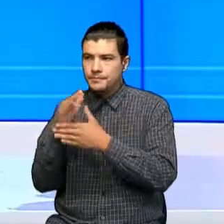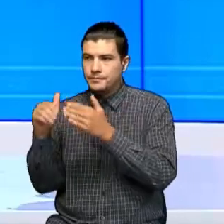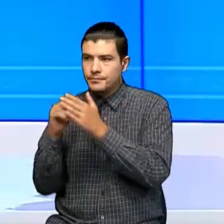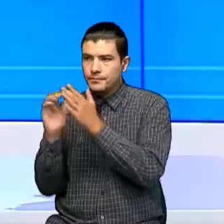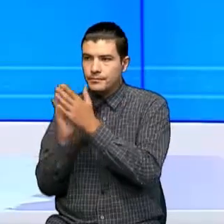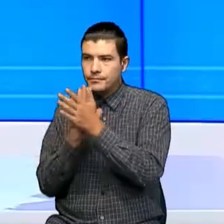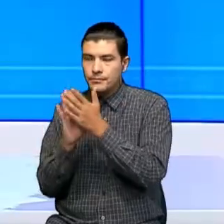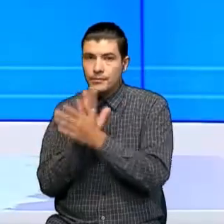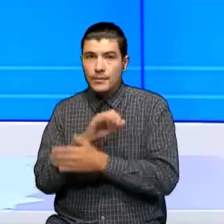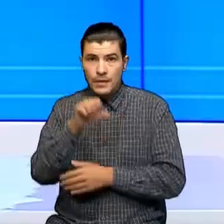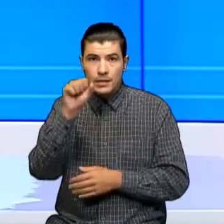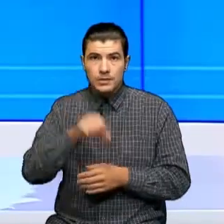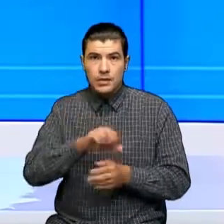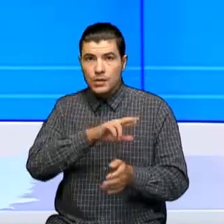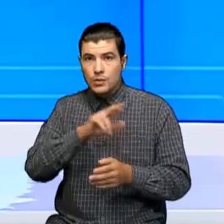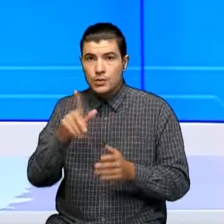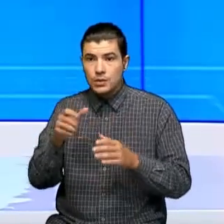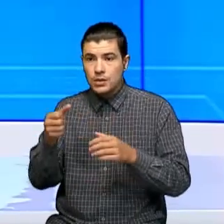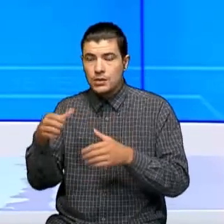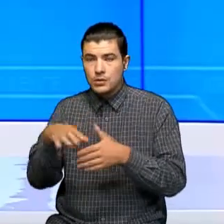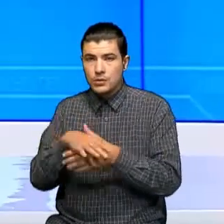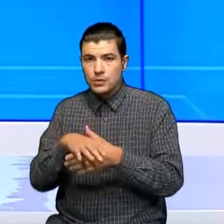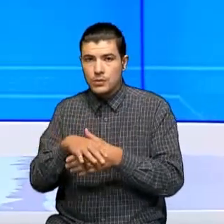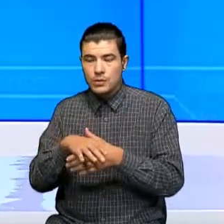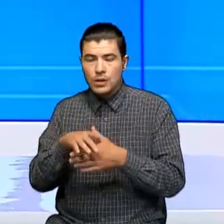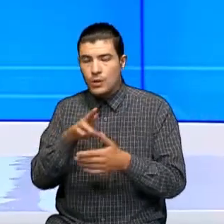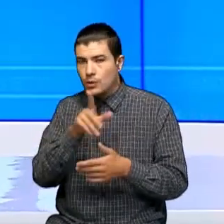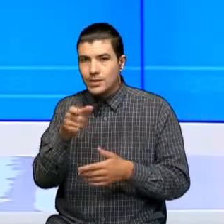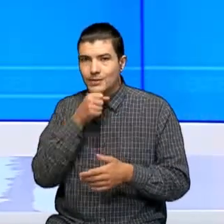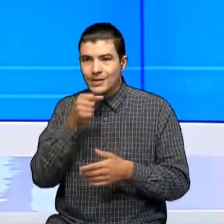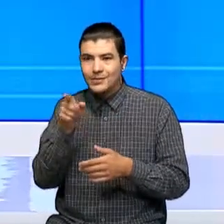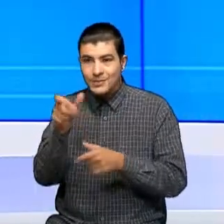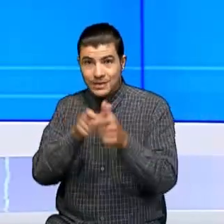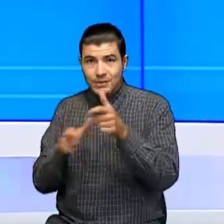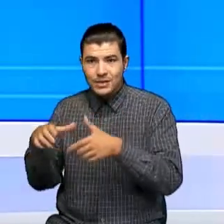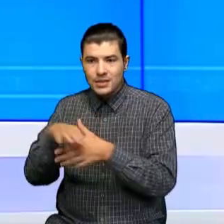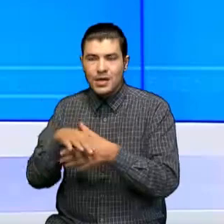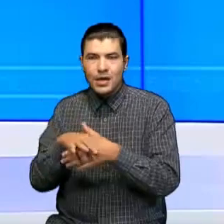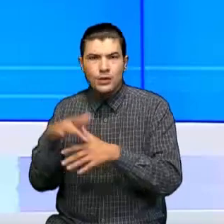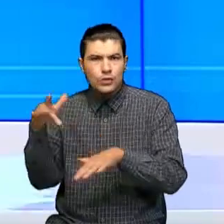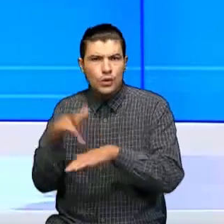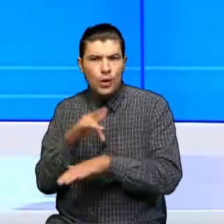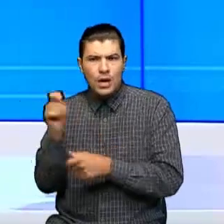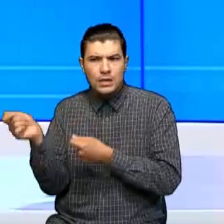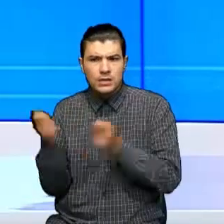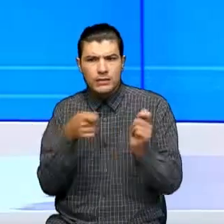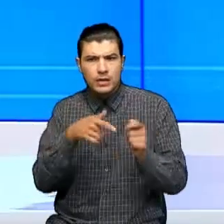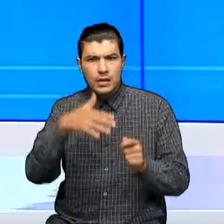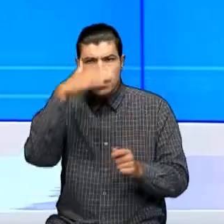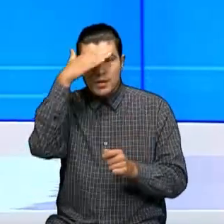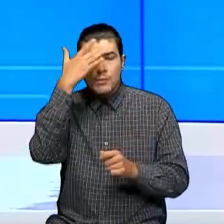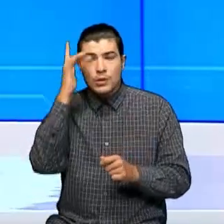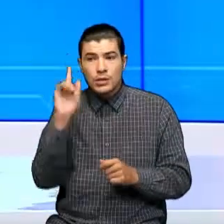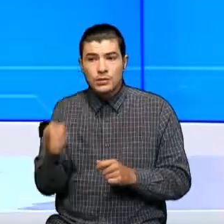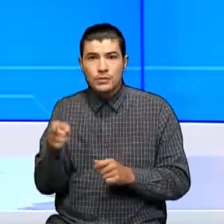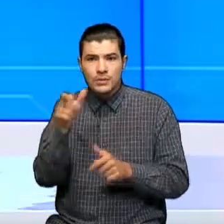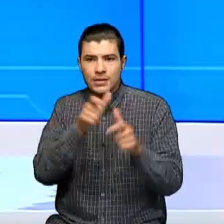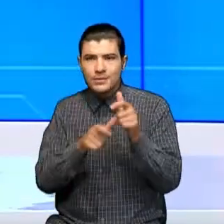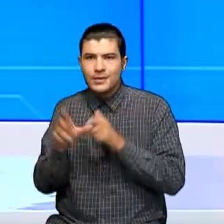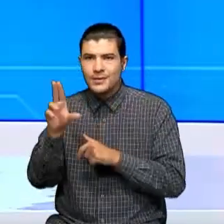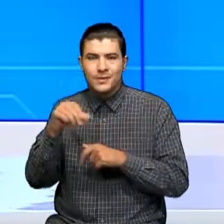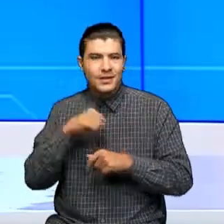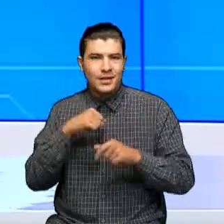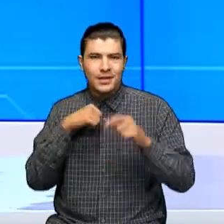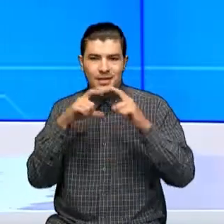en otras noticias taxistas del área metropolitana de bucaramanga han tenido que sufrir la inmovilización de sus vehículos debido a que no cuentan con la tarjeta de